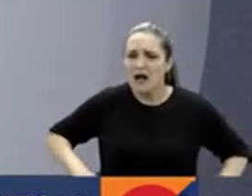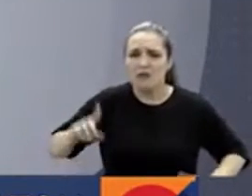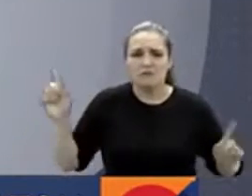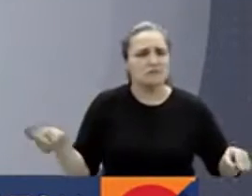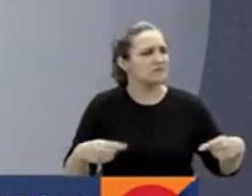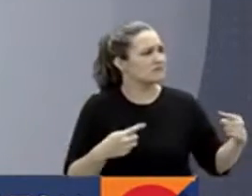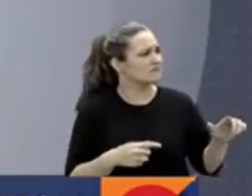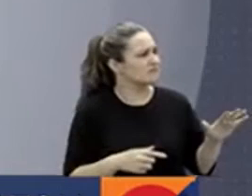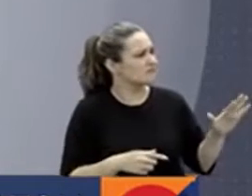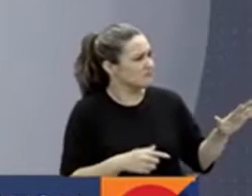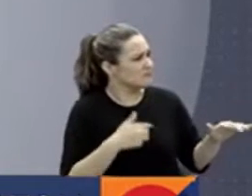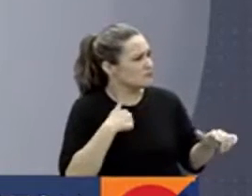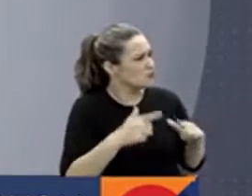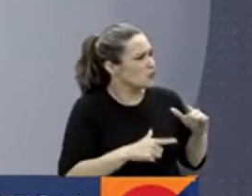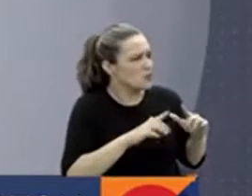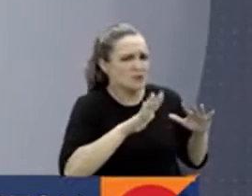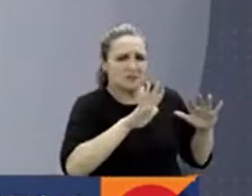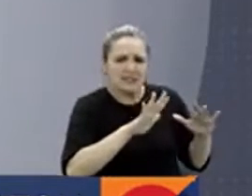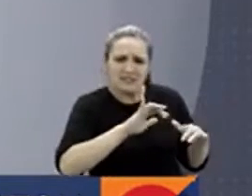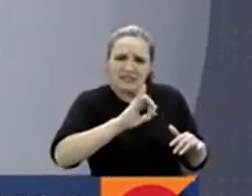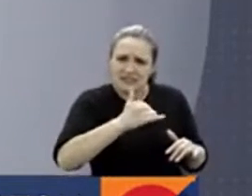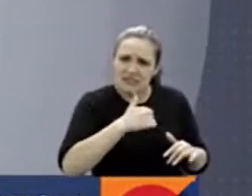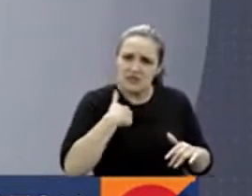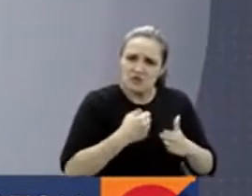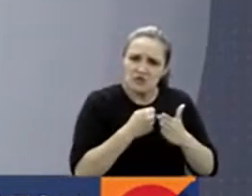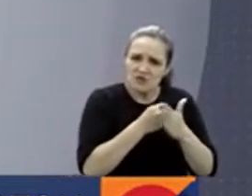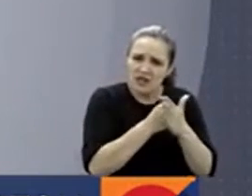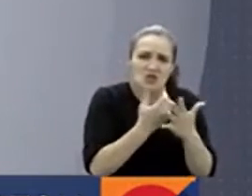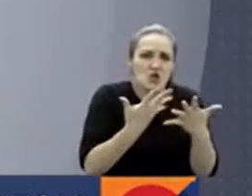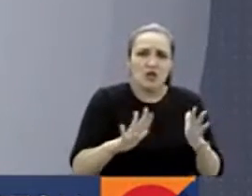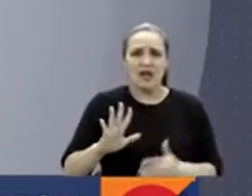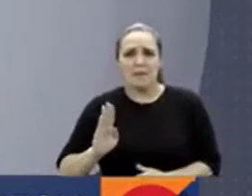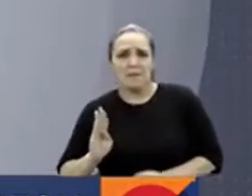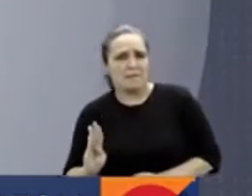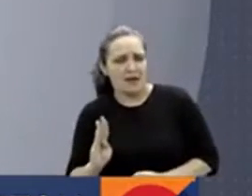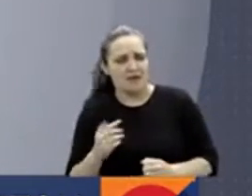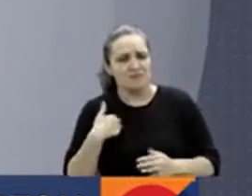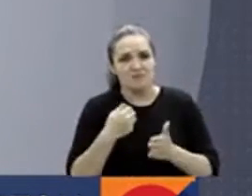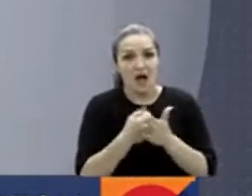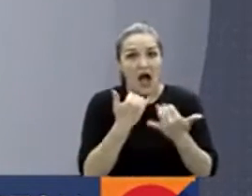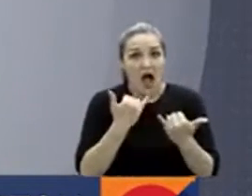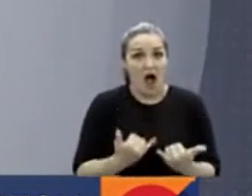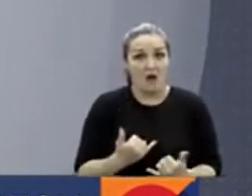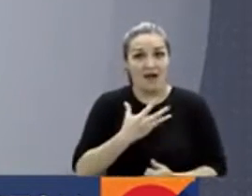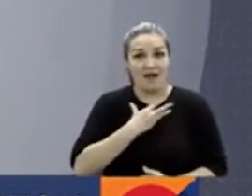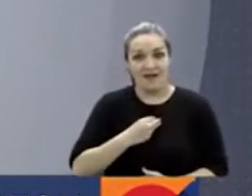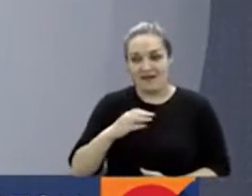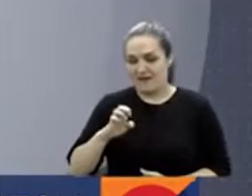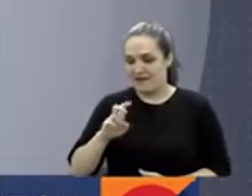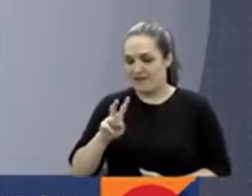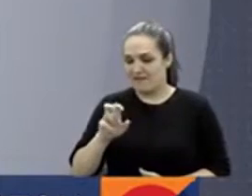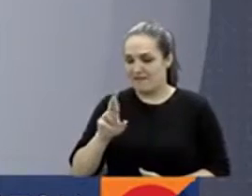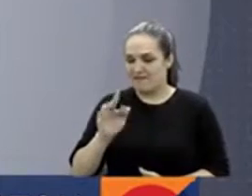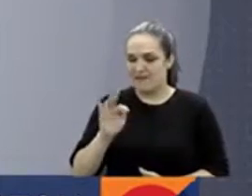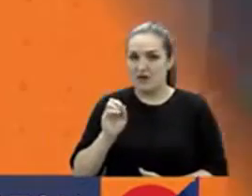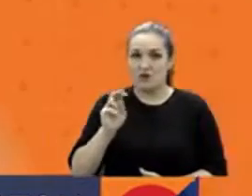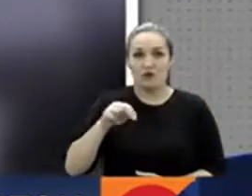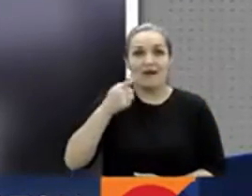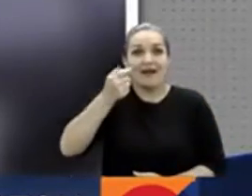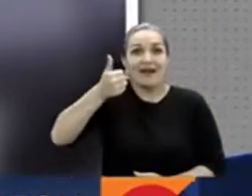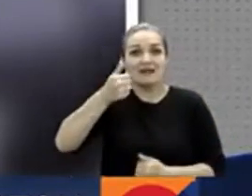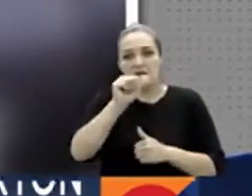dejar la vida en el campo para evitar el descenso, ya que en este momento el equipo Toffee está en posiciones de irse a